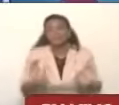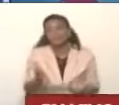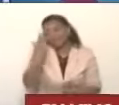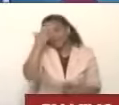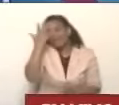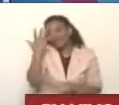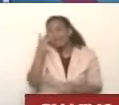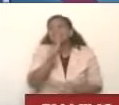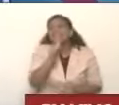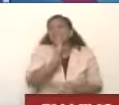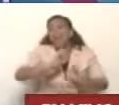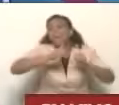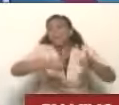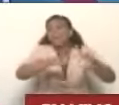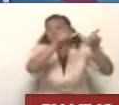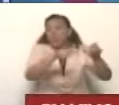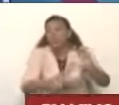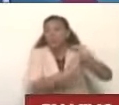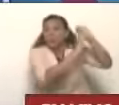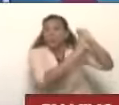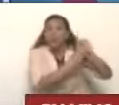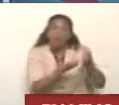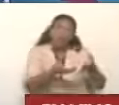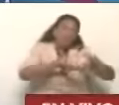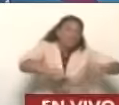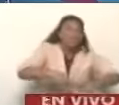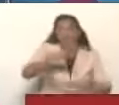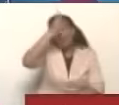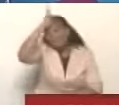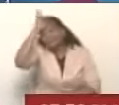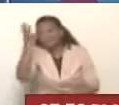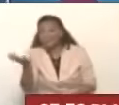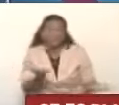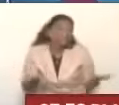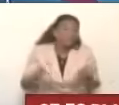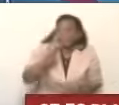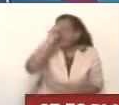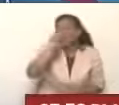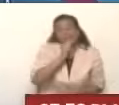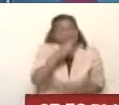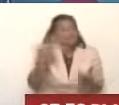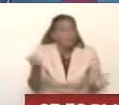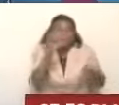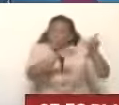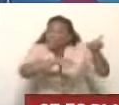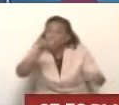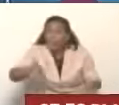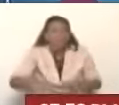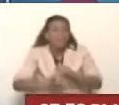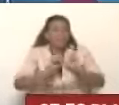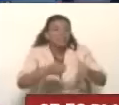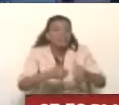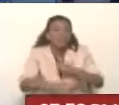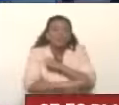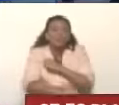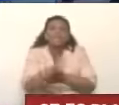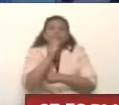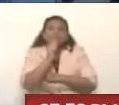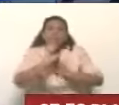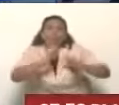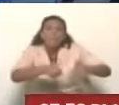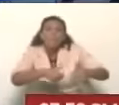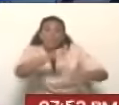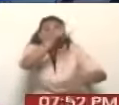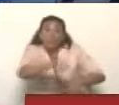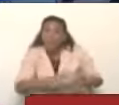que ver. Si el huevo, la gallina o el huevo. La traición, la corrupción, corrupción,